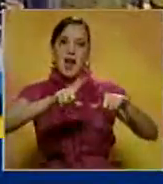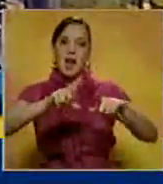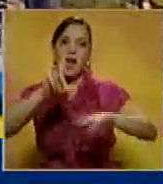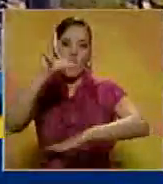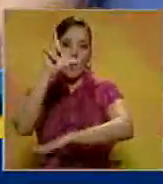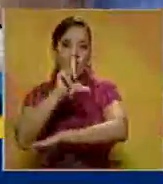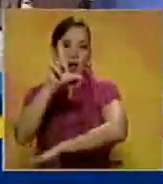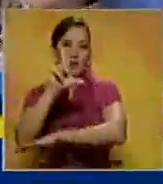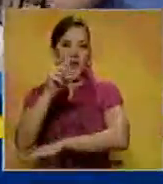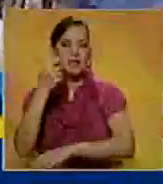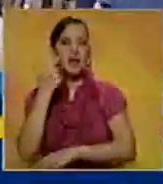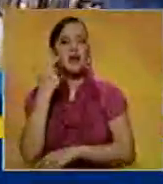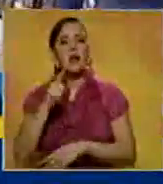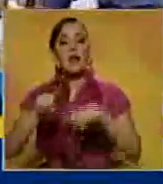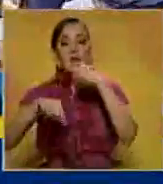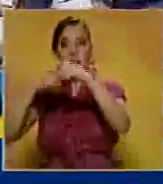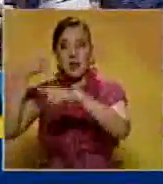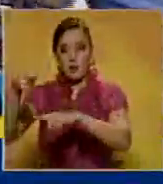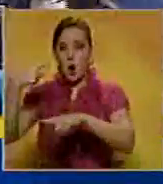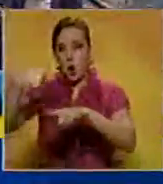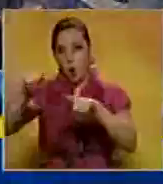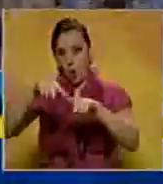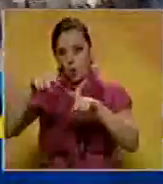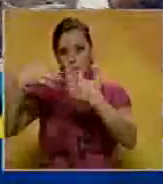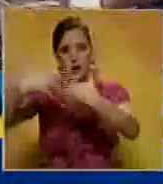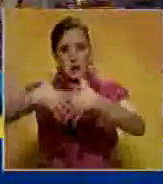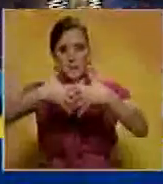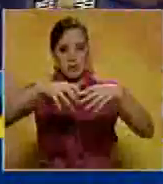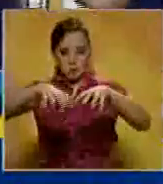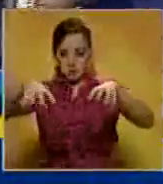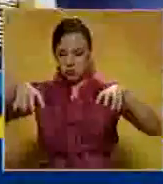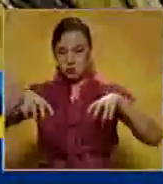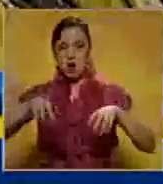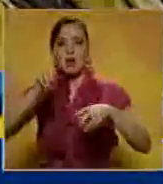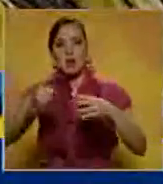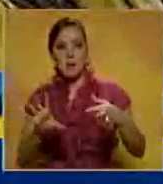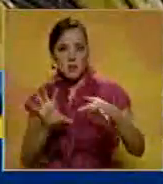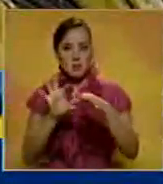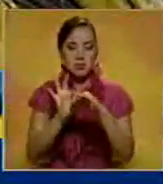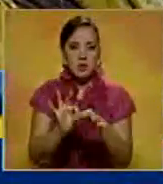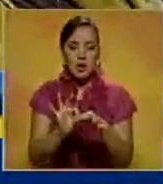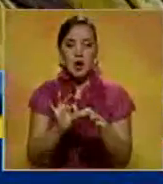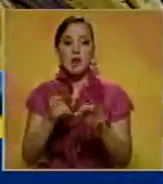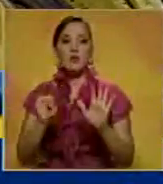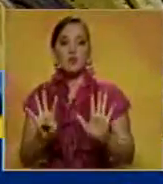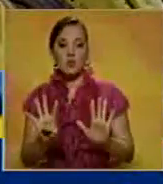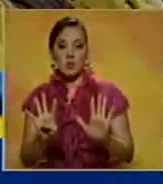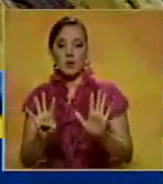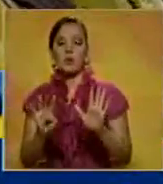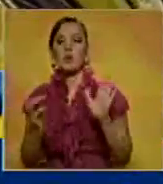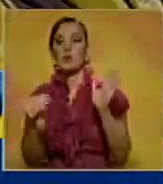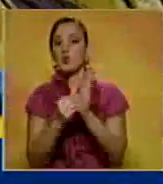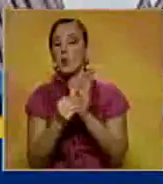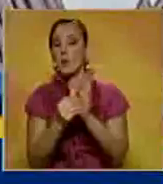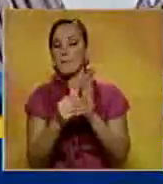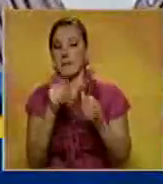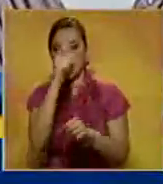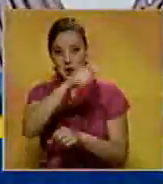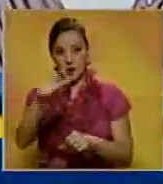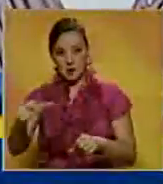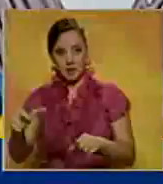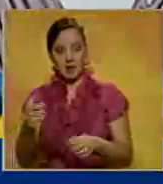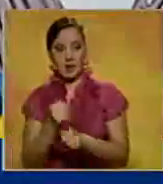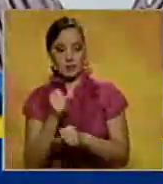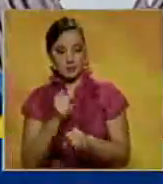pero se extenderá próximamente al resto de las unidades de producción y la incorporación de los 9.000 trabajadores de servicios lacustres.